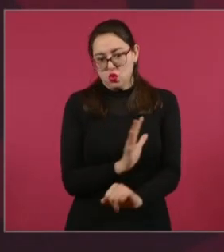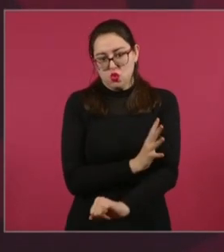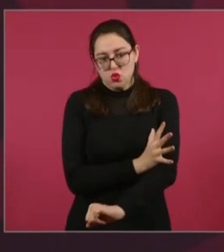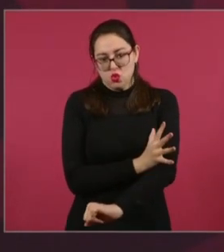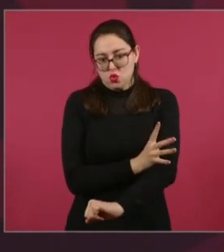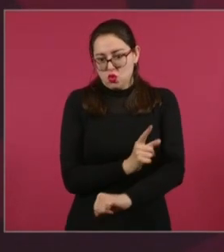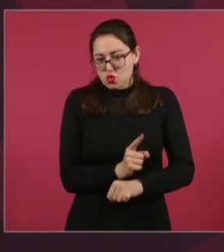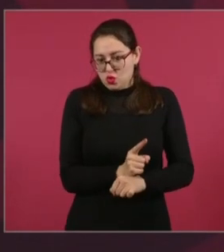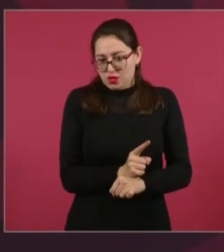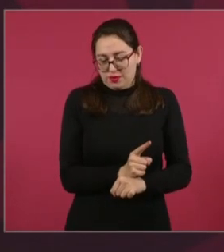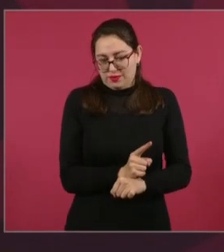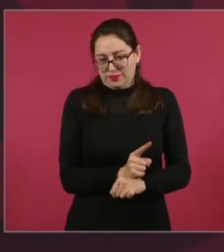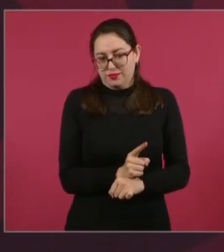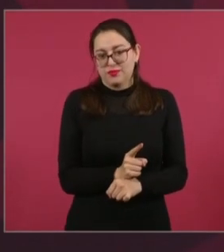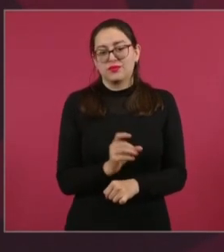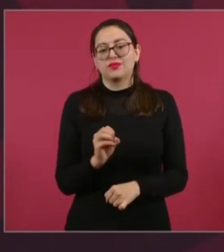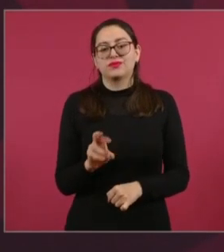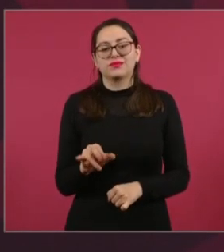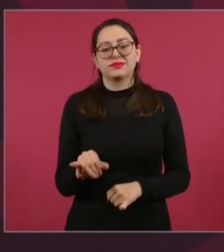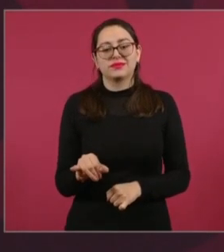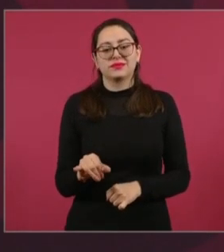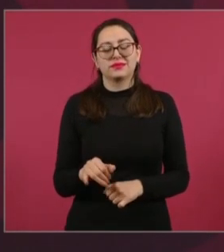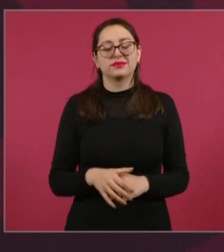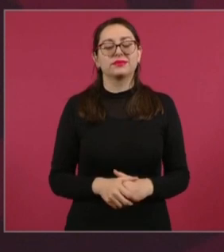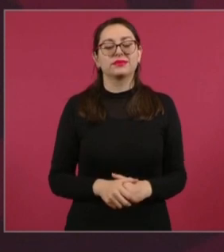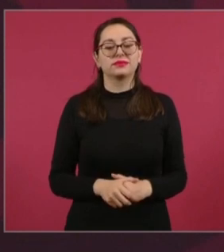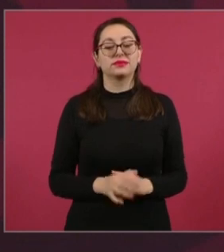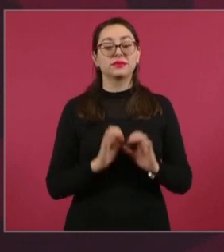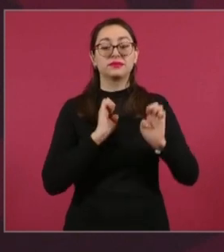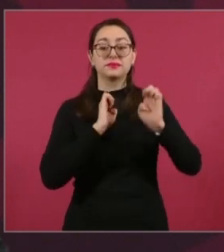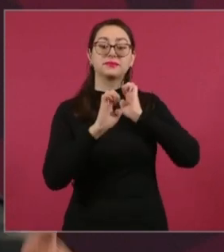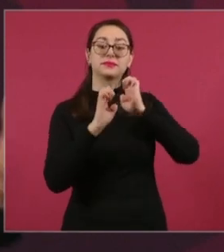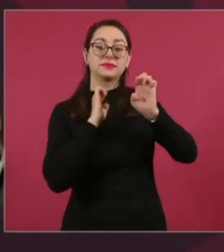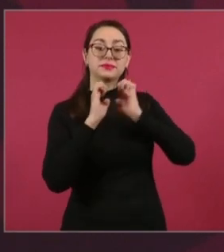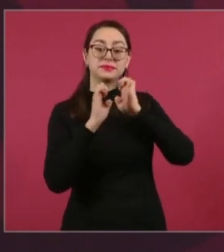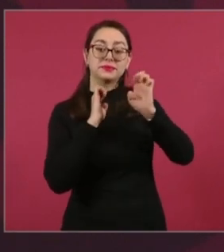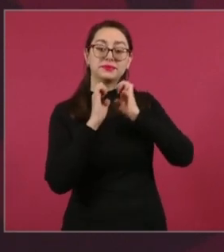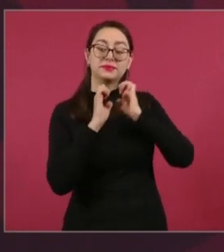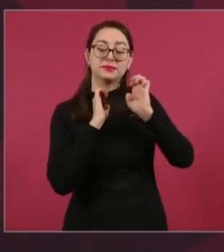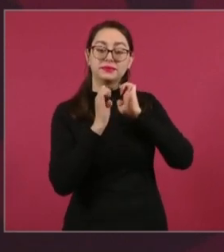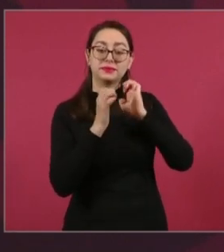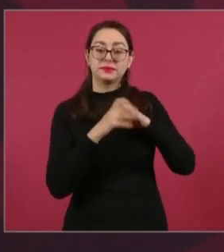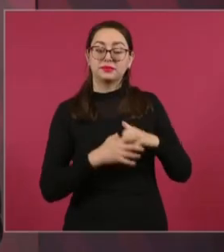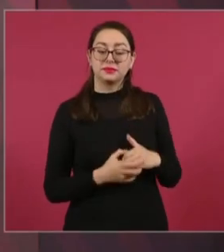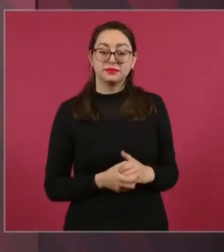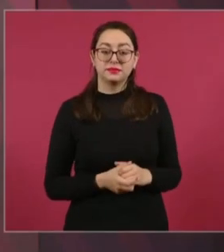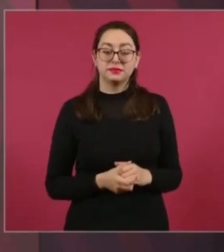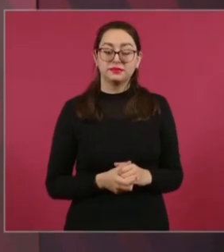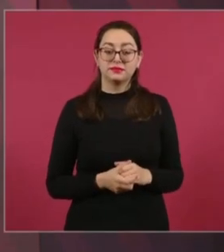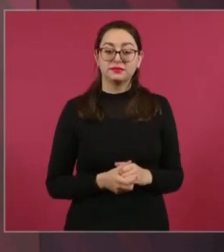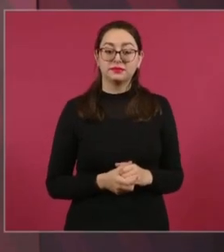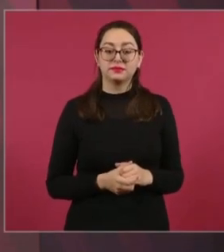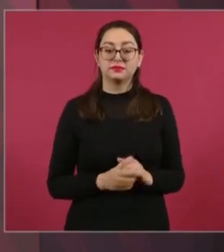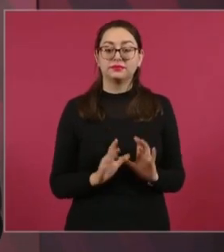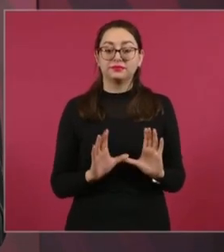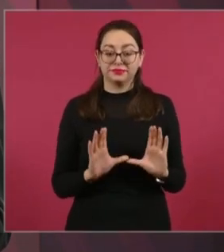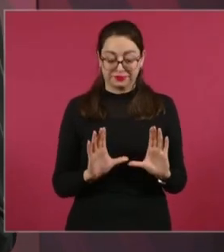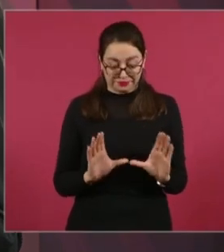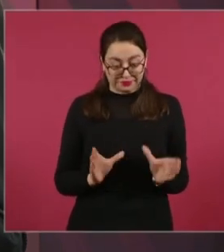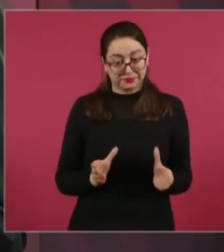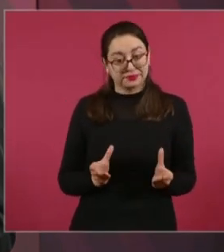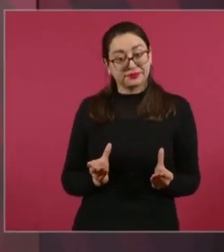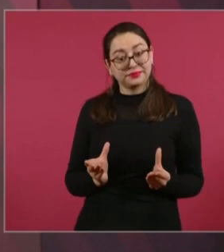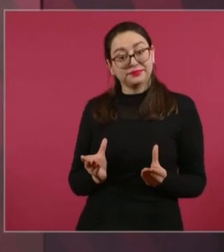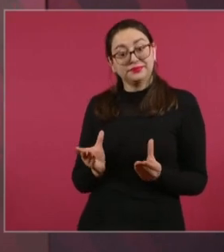Dorin, sí, lo entrevista y le entrega